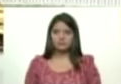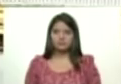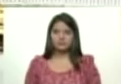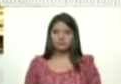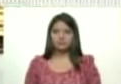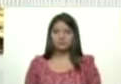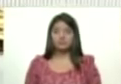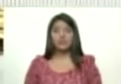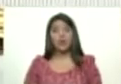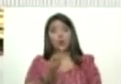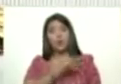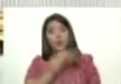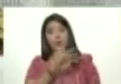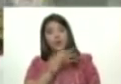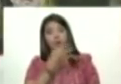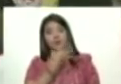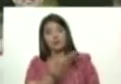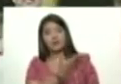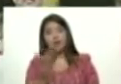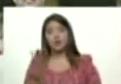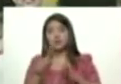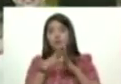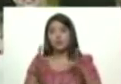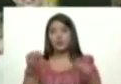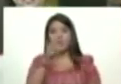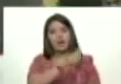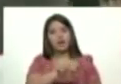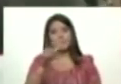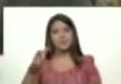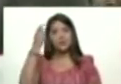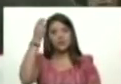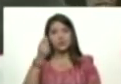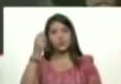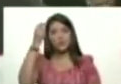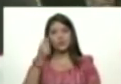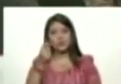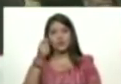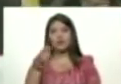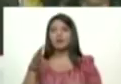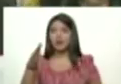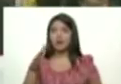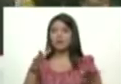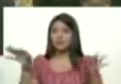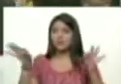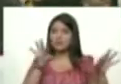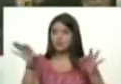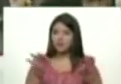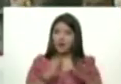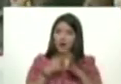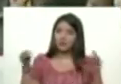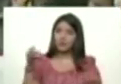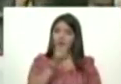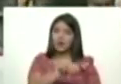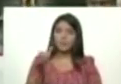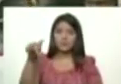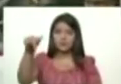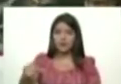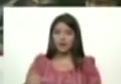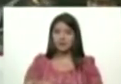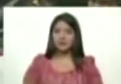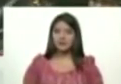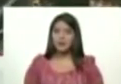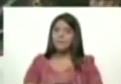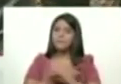Bueno, buenas tardes a todos los compañeros, compañeras diputadas y diputados electos, a todos los presentes en el hemiciclo,